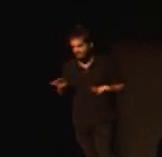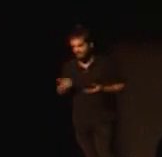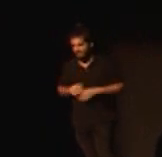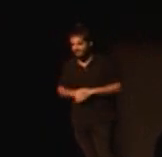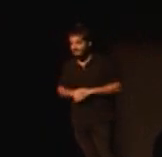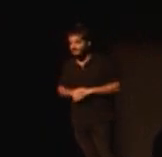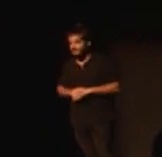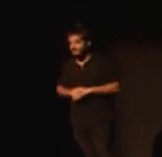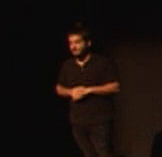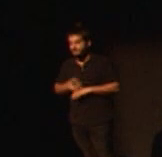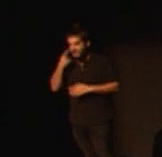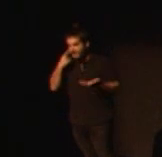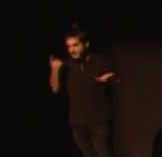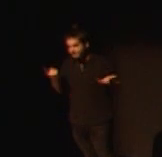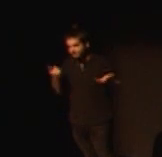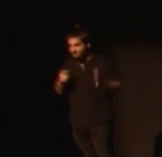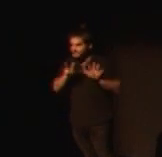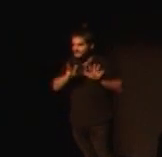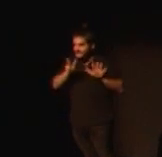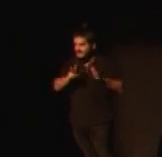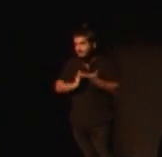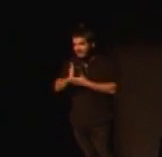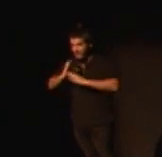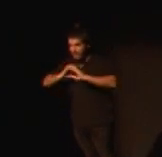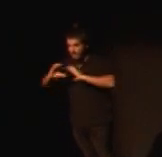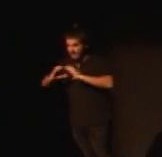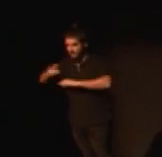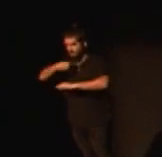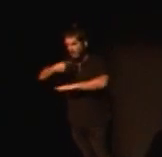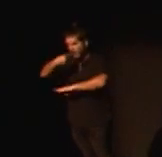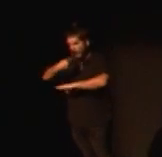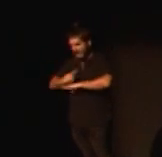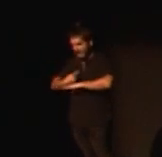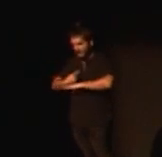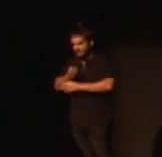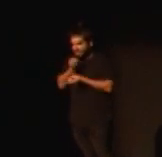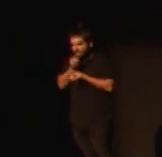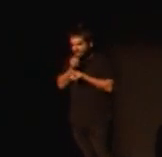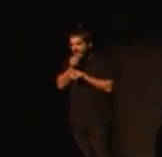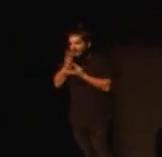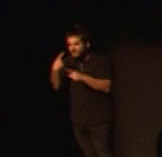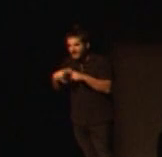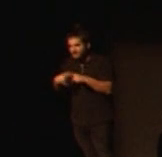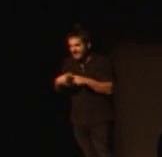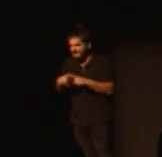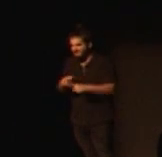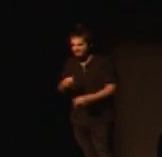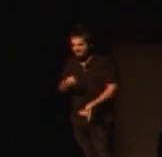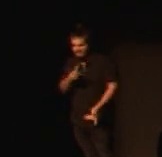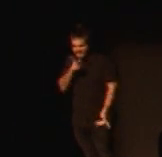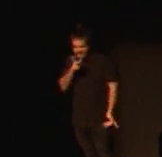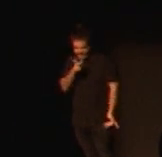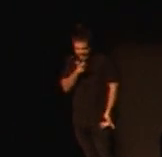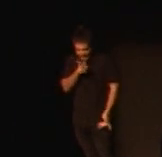los medios de comunicación estamos últimamente obligados a contar cosas malas. Guerras, terrorismo,